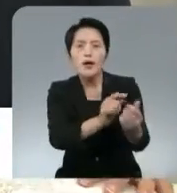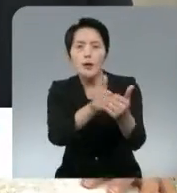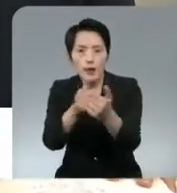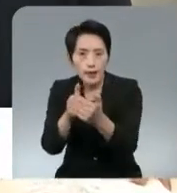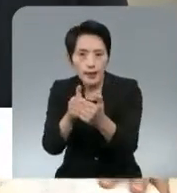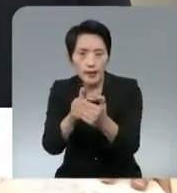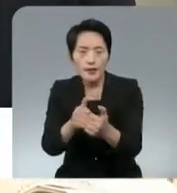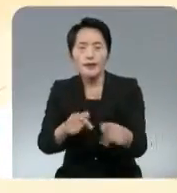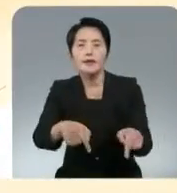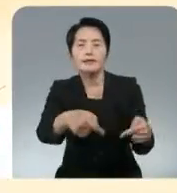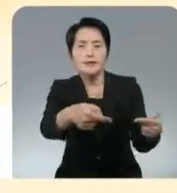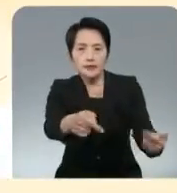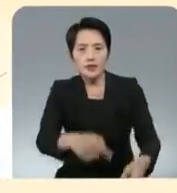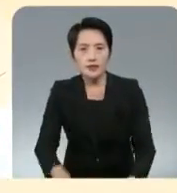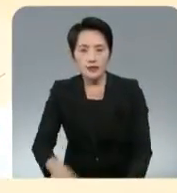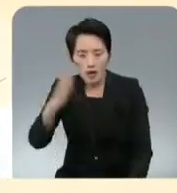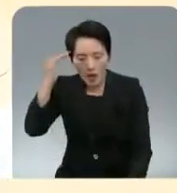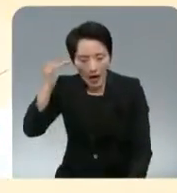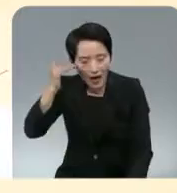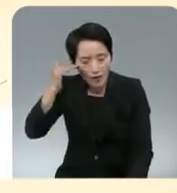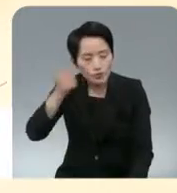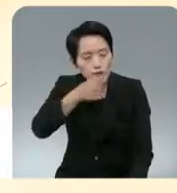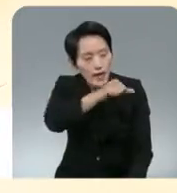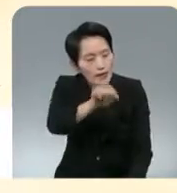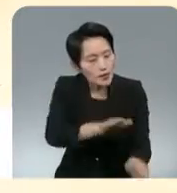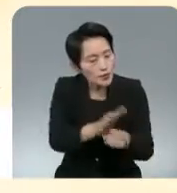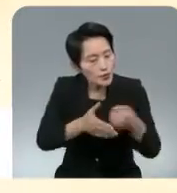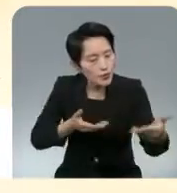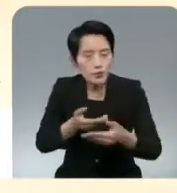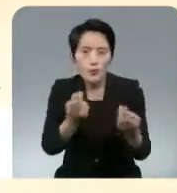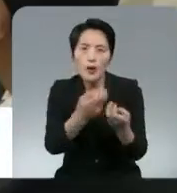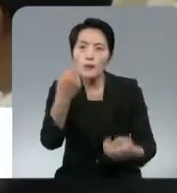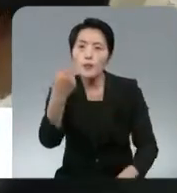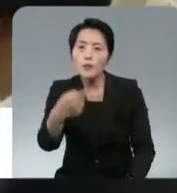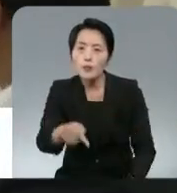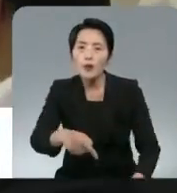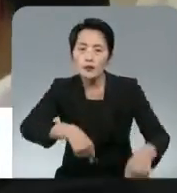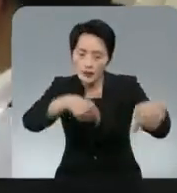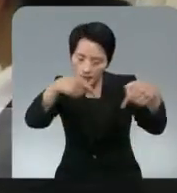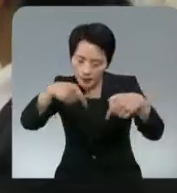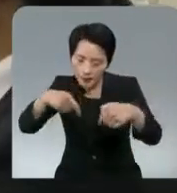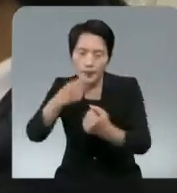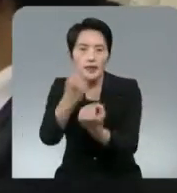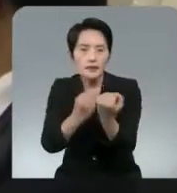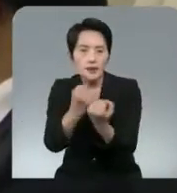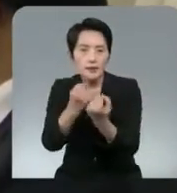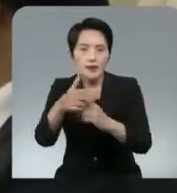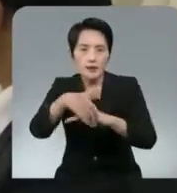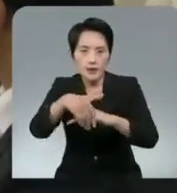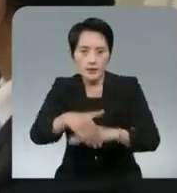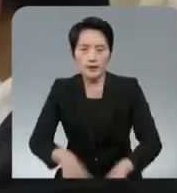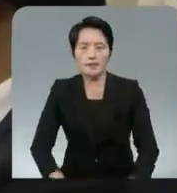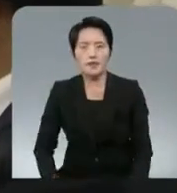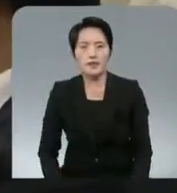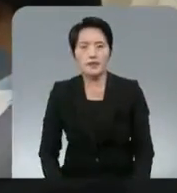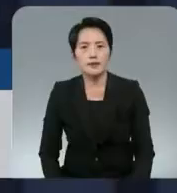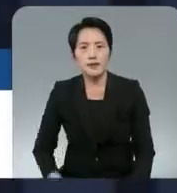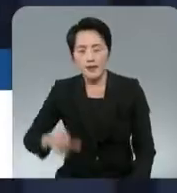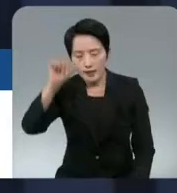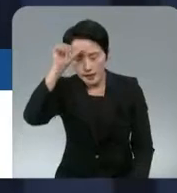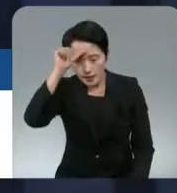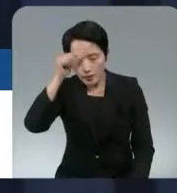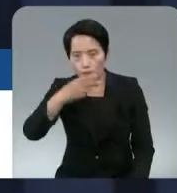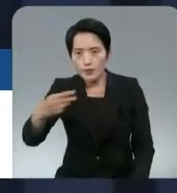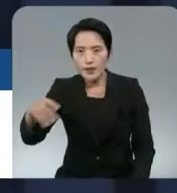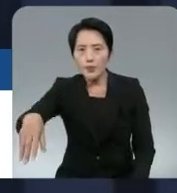Asia del este durante esas actividades diplomáticas multilaterales y un presentará sus propuestas para promover la solidaridad con los